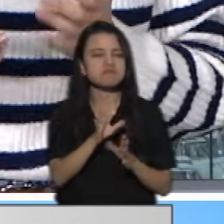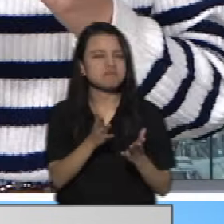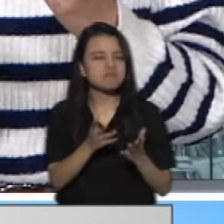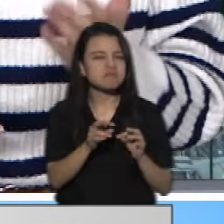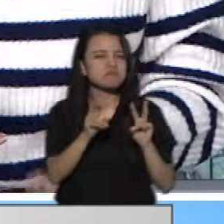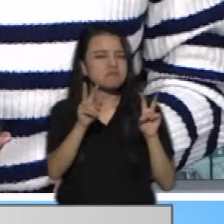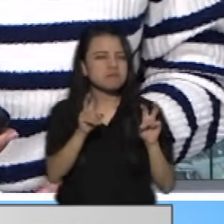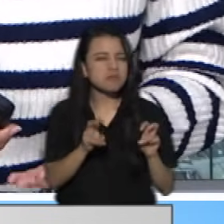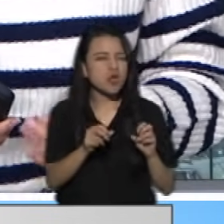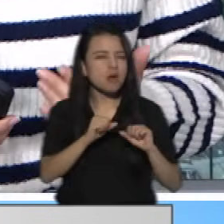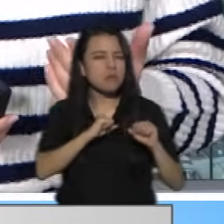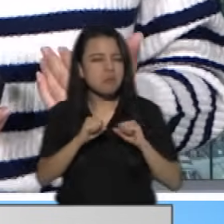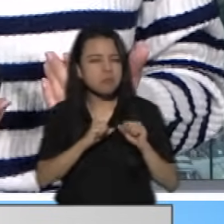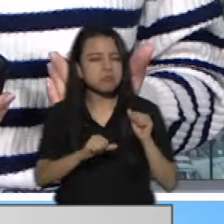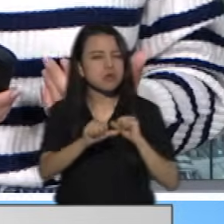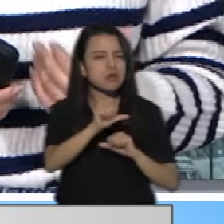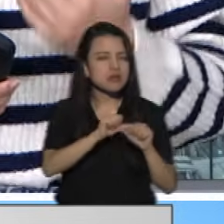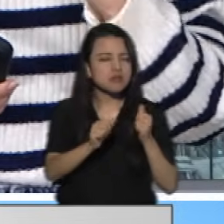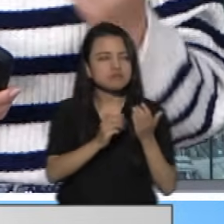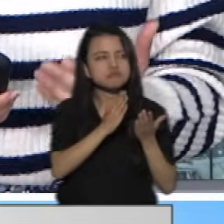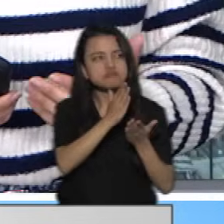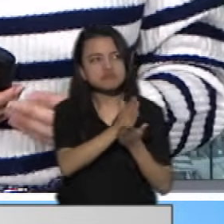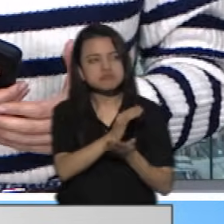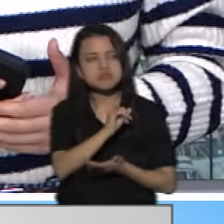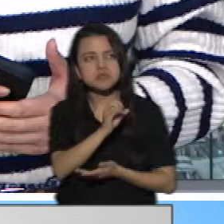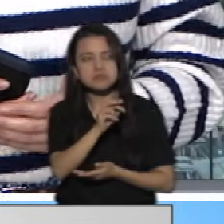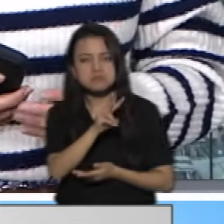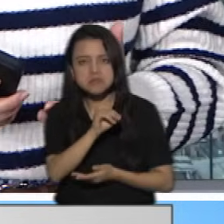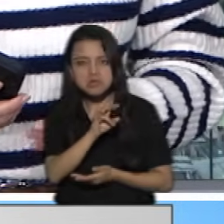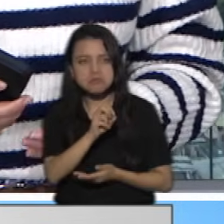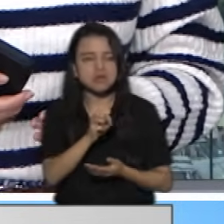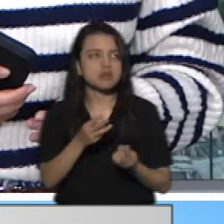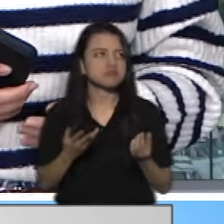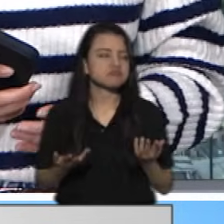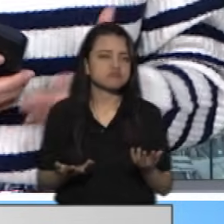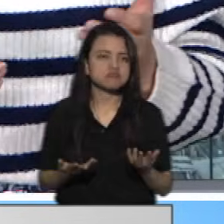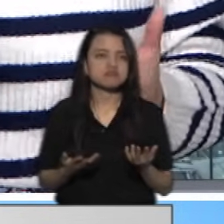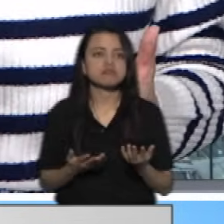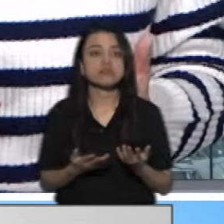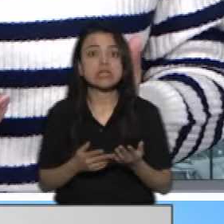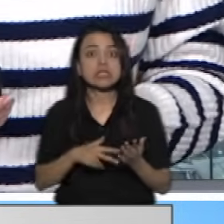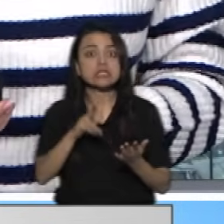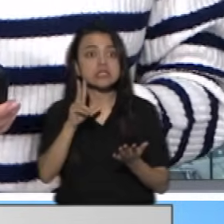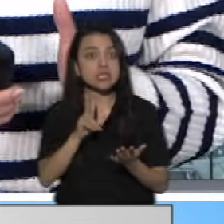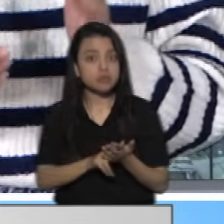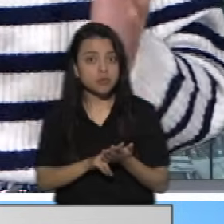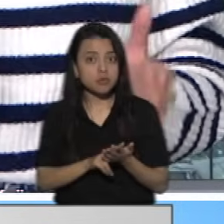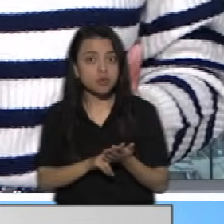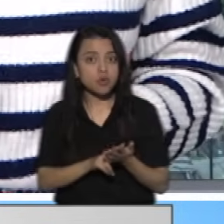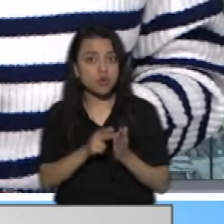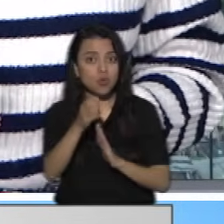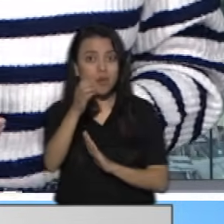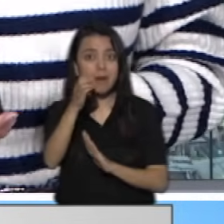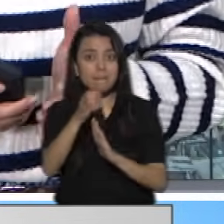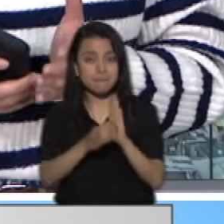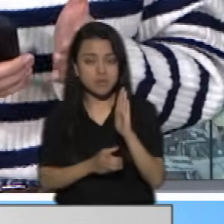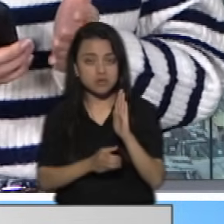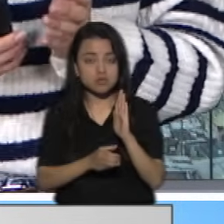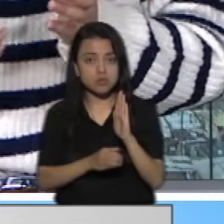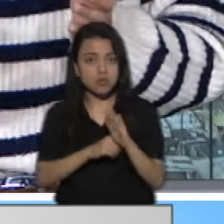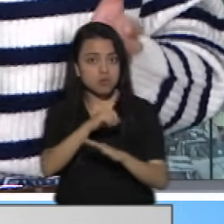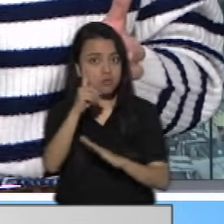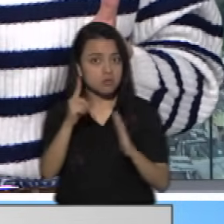cómo agilizar los trámites en el INVIMA. También hablan sobre, y se aprobó, quiero decir, un capítulo completo sobre